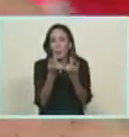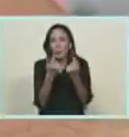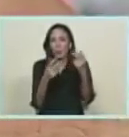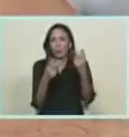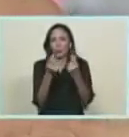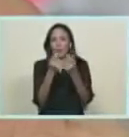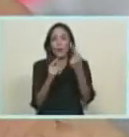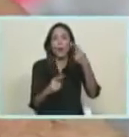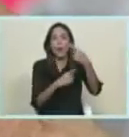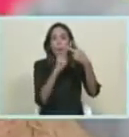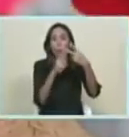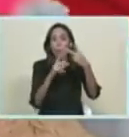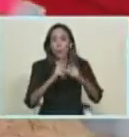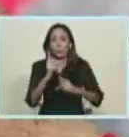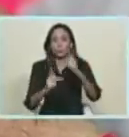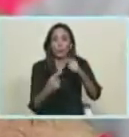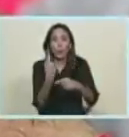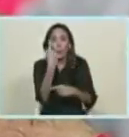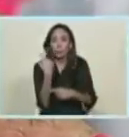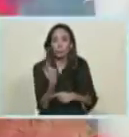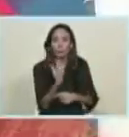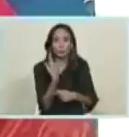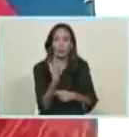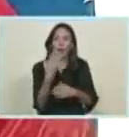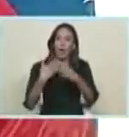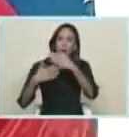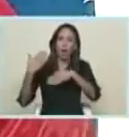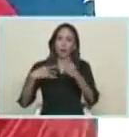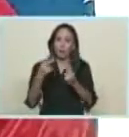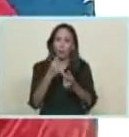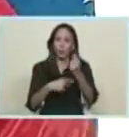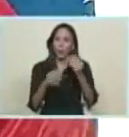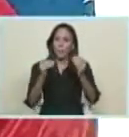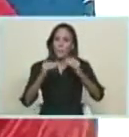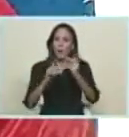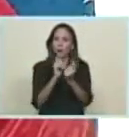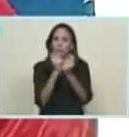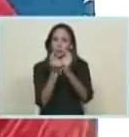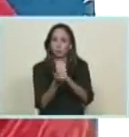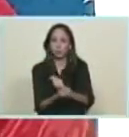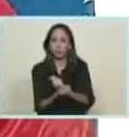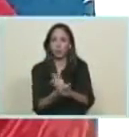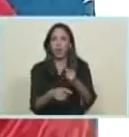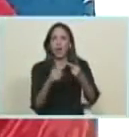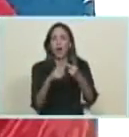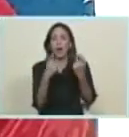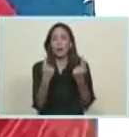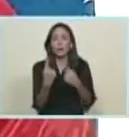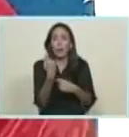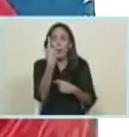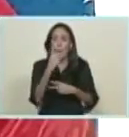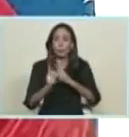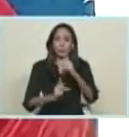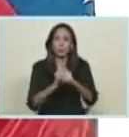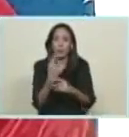Monoproducción, un solo producto. Pasamos de una economía más diversificada a una economía monoproductora.